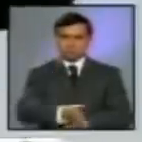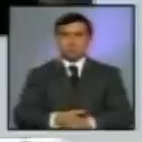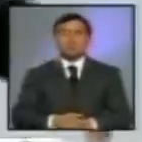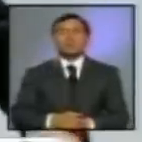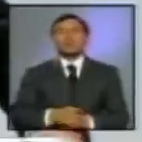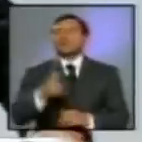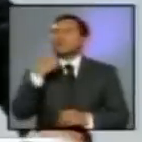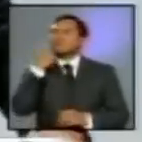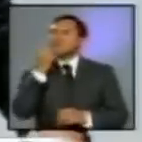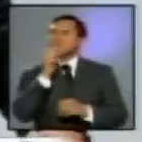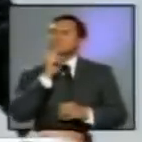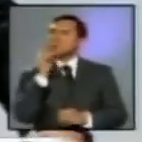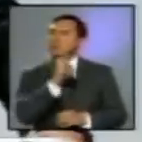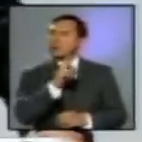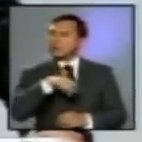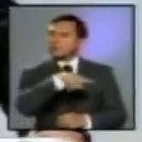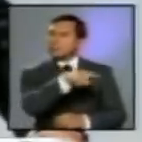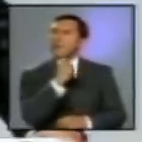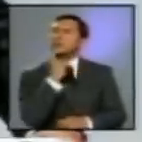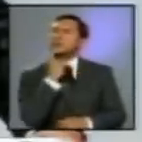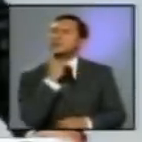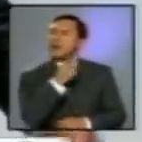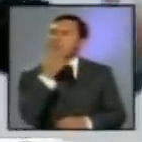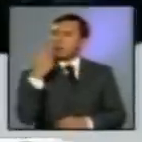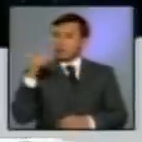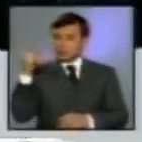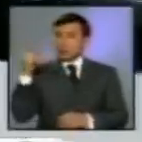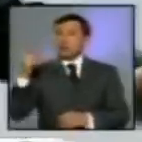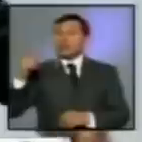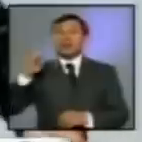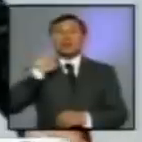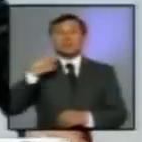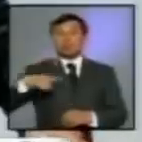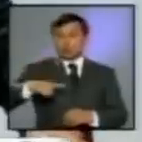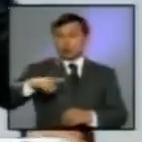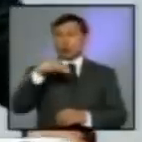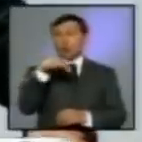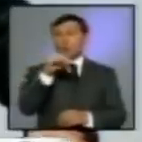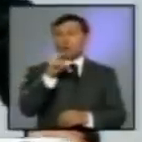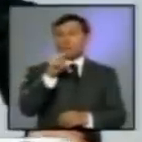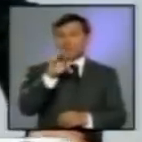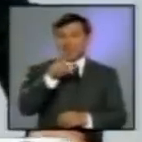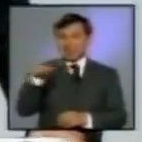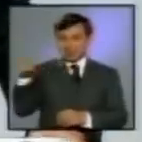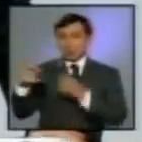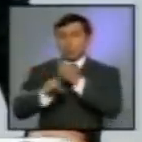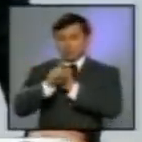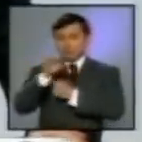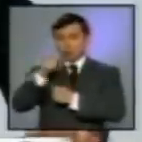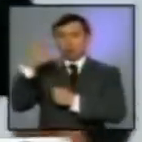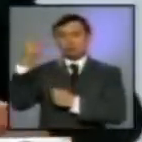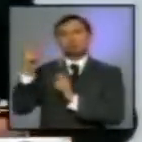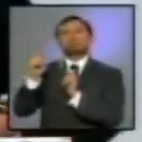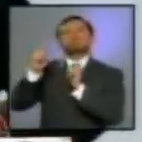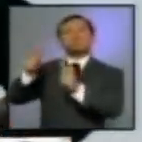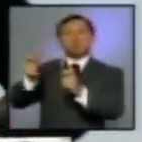que el caso del licenciado Montiel fue turnado en su momento a la Procuraduría General de la República, la